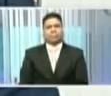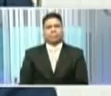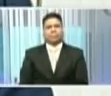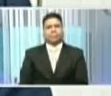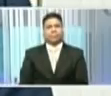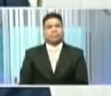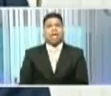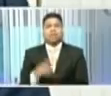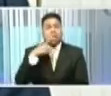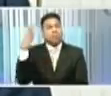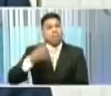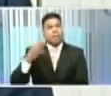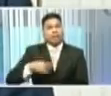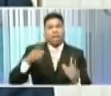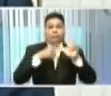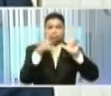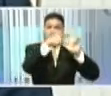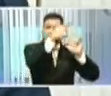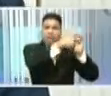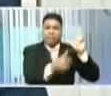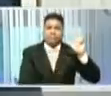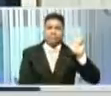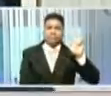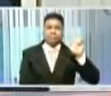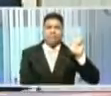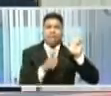Esa es la verdad, tres líneas de acción.